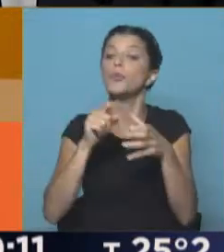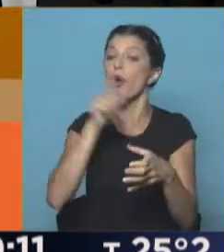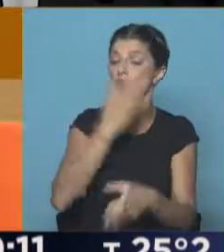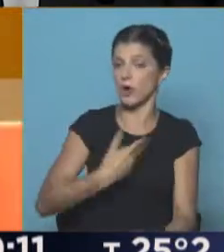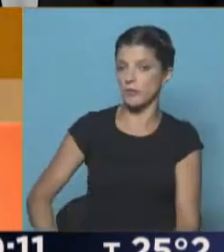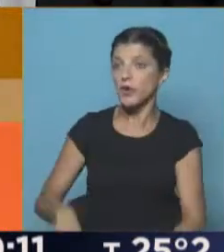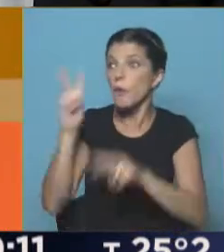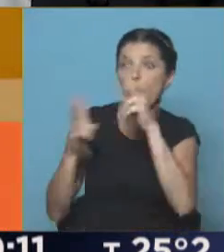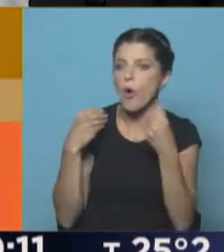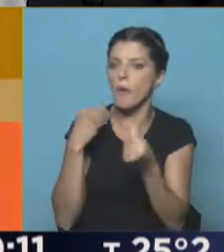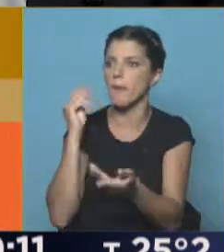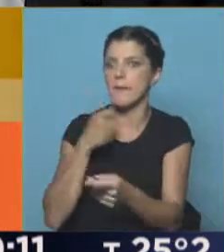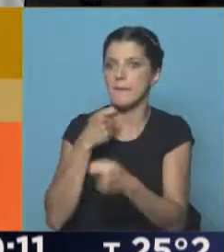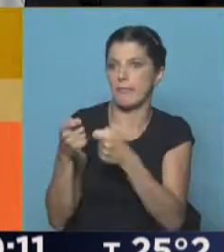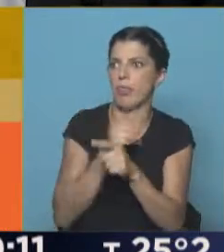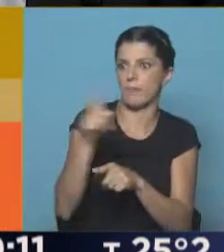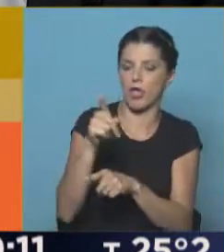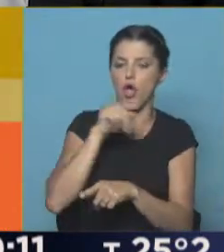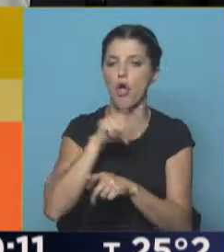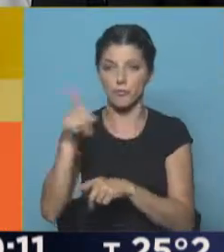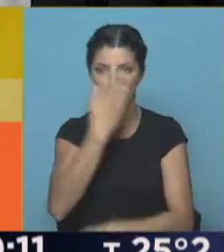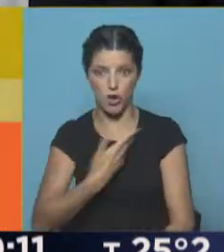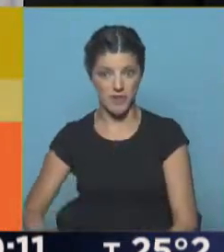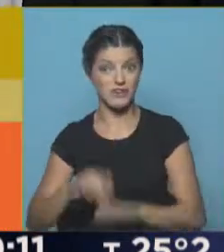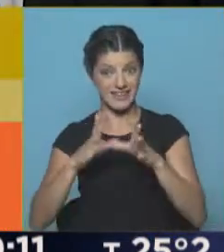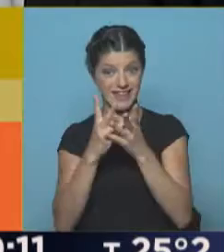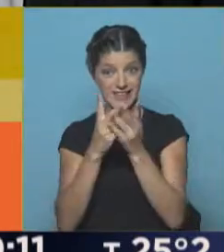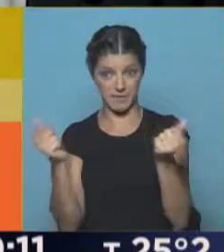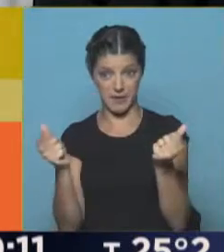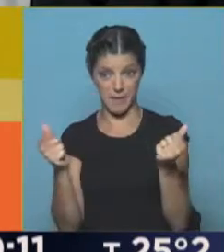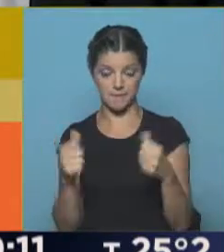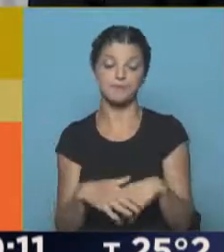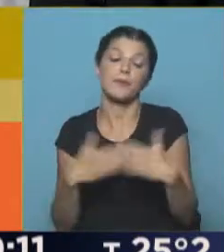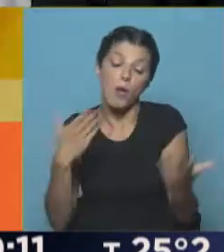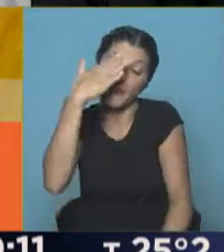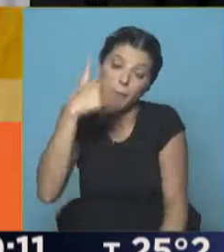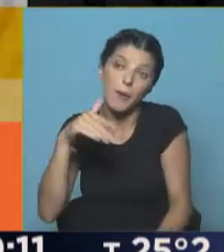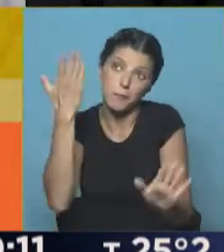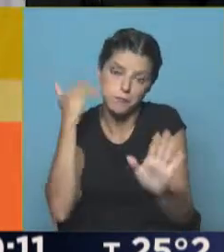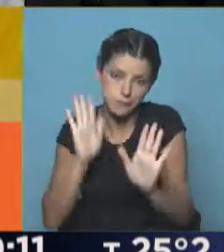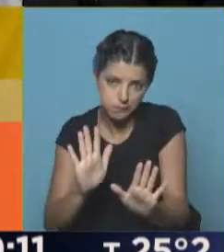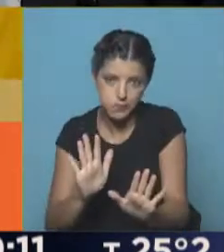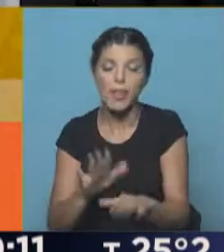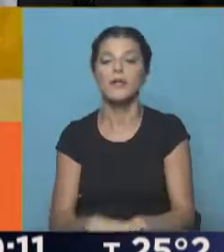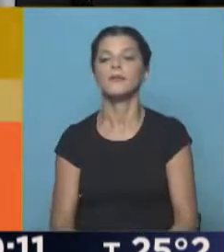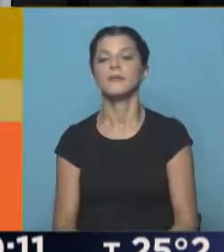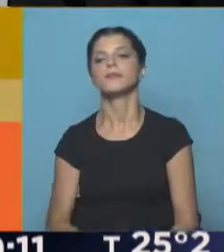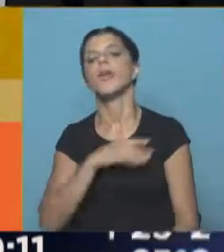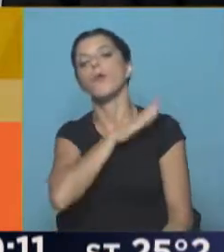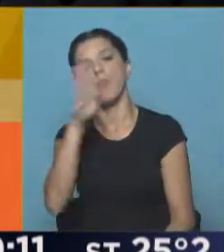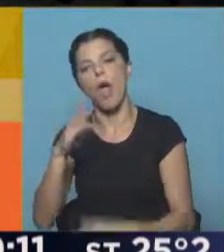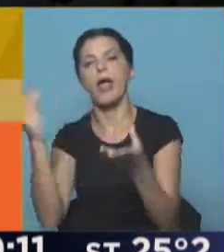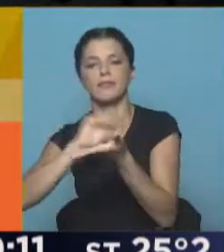darle un golpecito político al gobierno y terminar el año así. Bueno, después pasó lo que pasó, terminó en el Senado, cuando